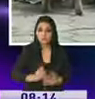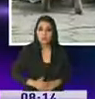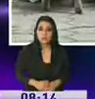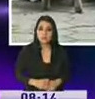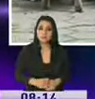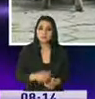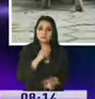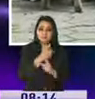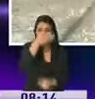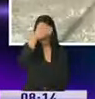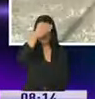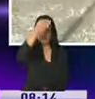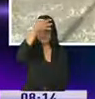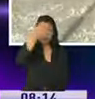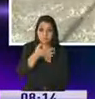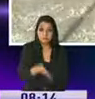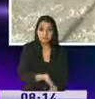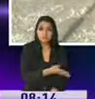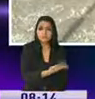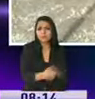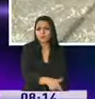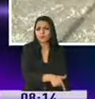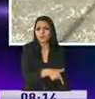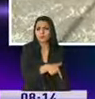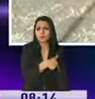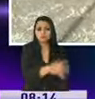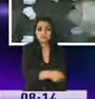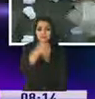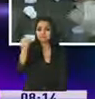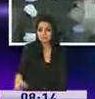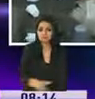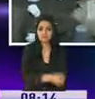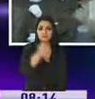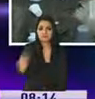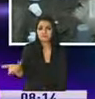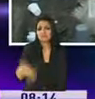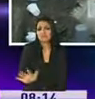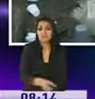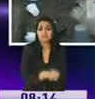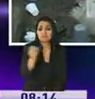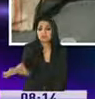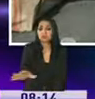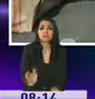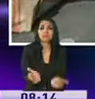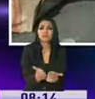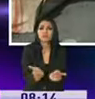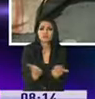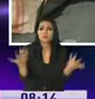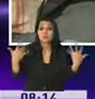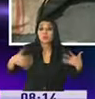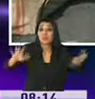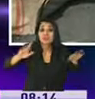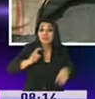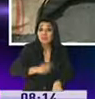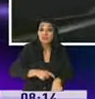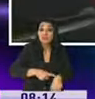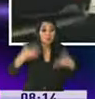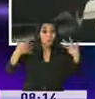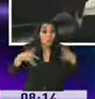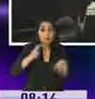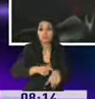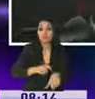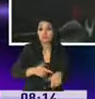que es una cultura porque hemos estado acostumbrados a coger y sacar, y estamos acostumbrados a coger y sacar la basura a la hora que nos da